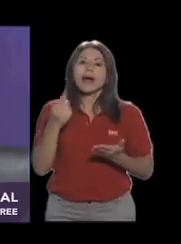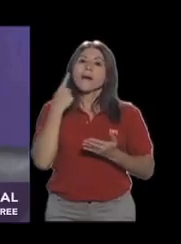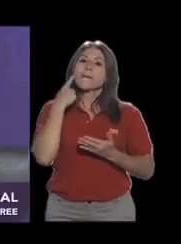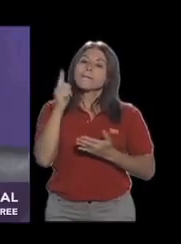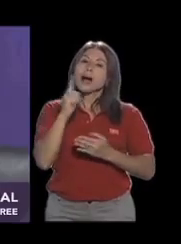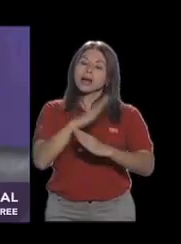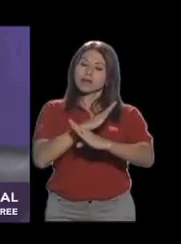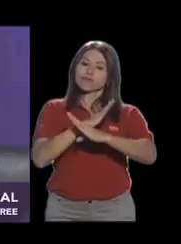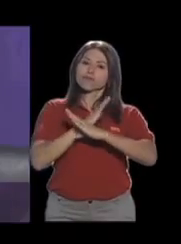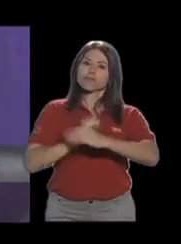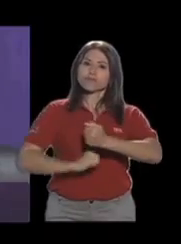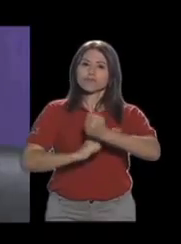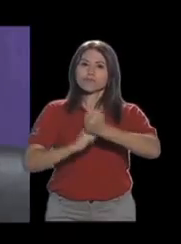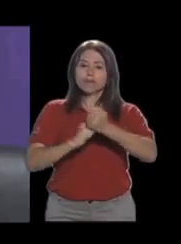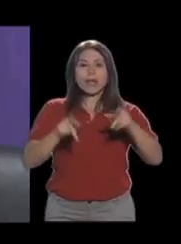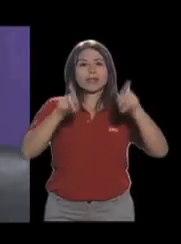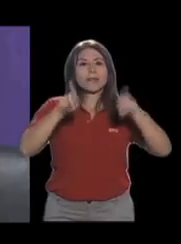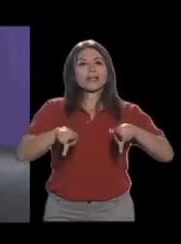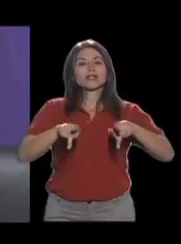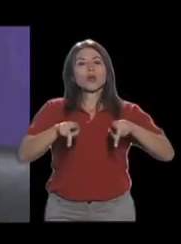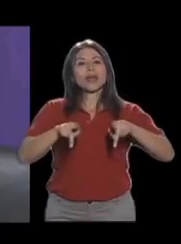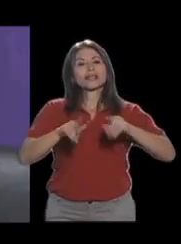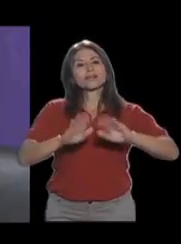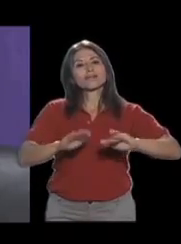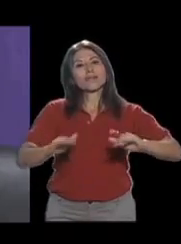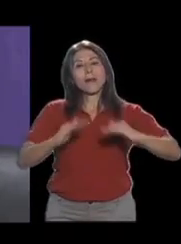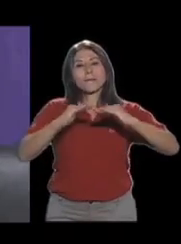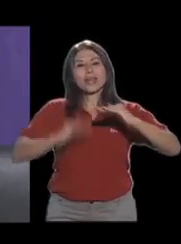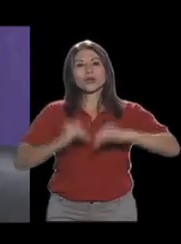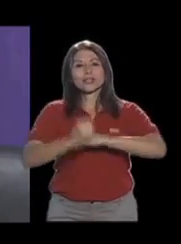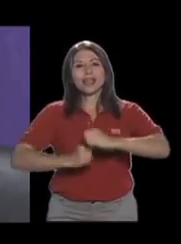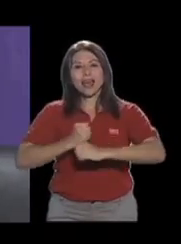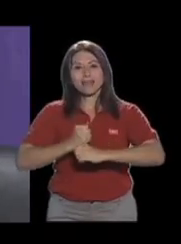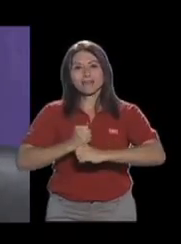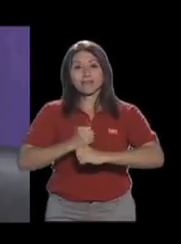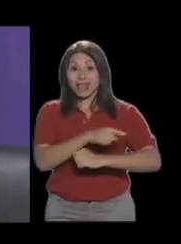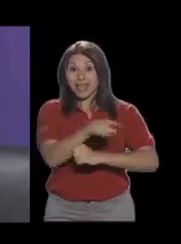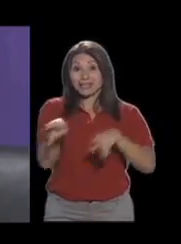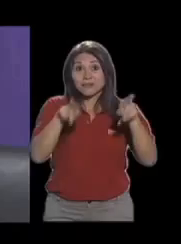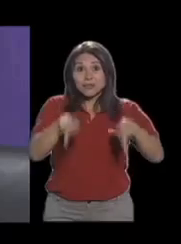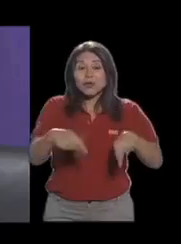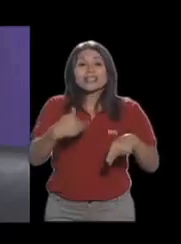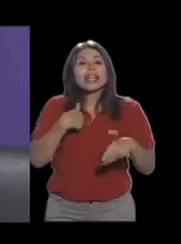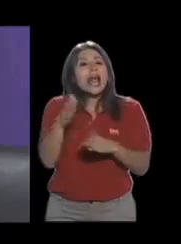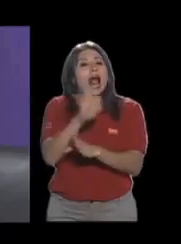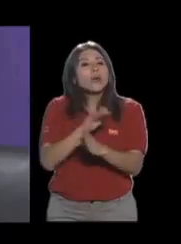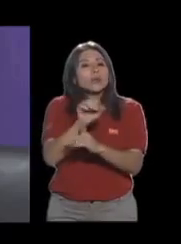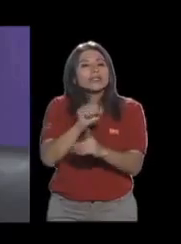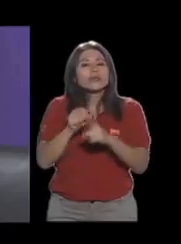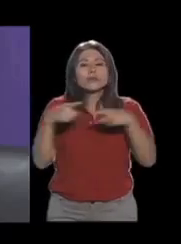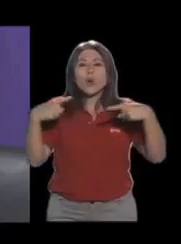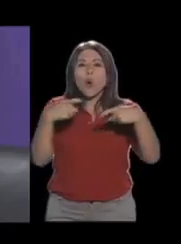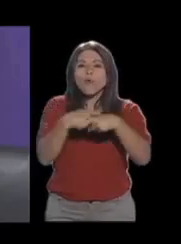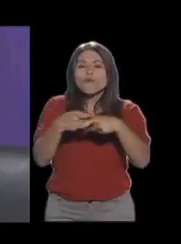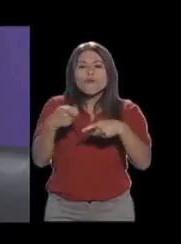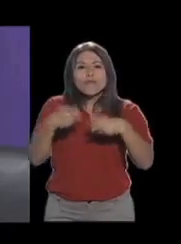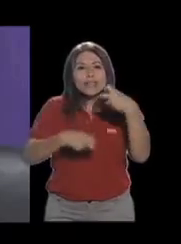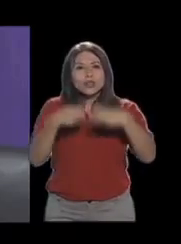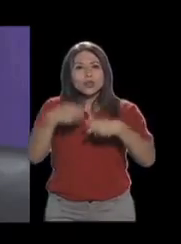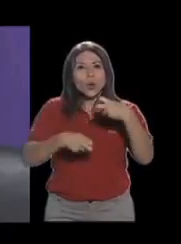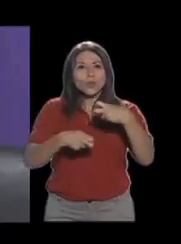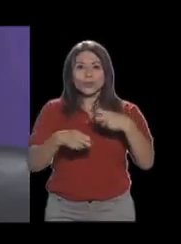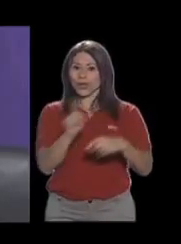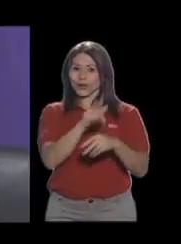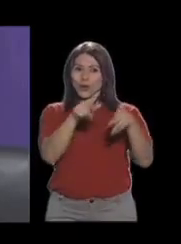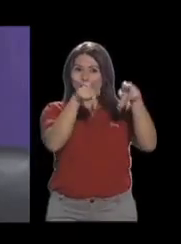y protección de personas menores de edad. Cuando estas personas menores de edad tienen un conflicto, cuando se genera, no la persona como tal, sino